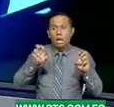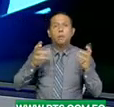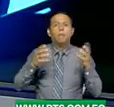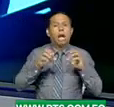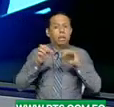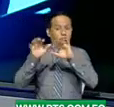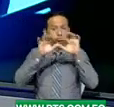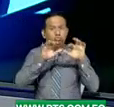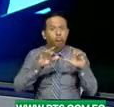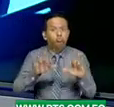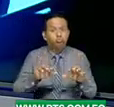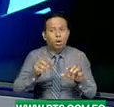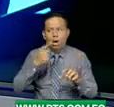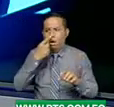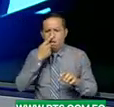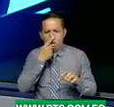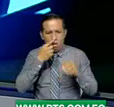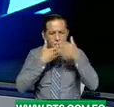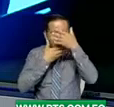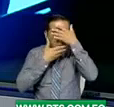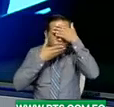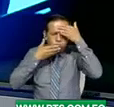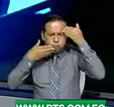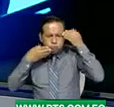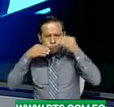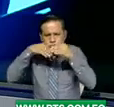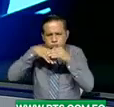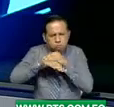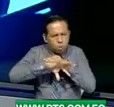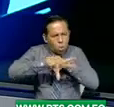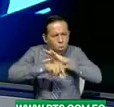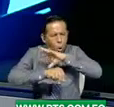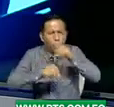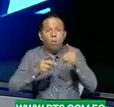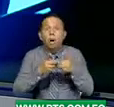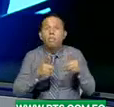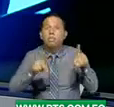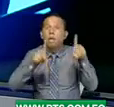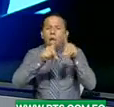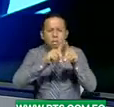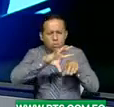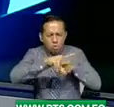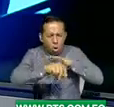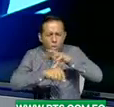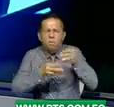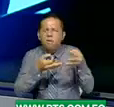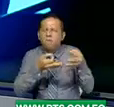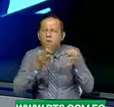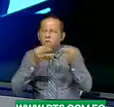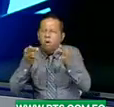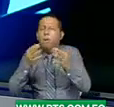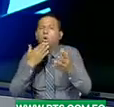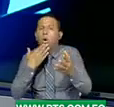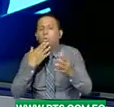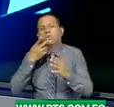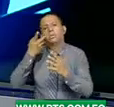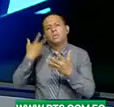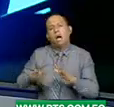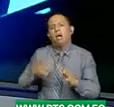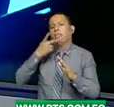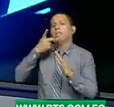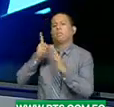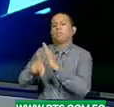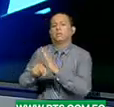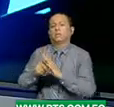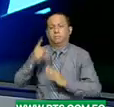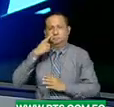organizaciones delictivas vulneran los datos de los ciudadanos a través de distintas modalidades. Adriana Peralta nos ha preparado un